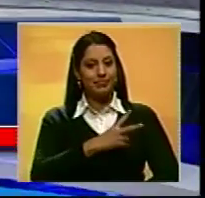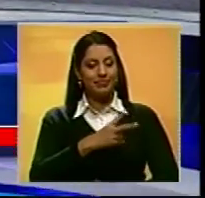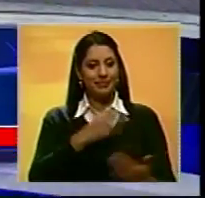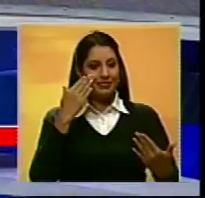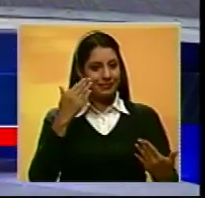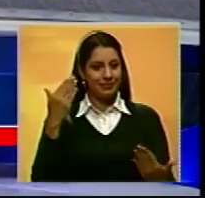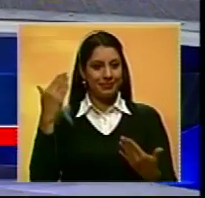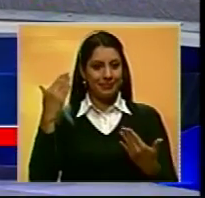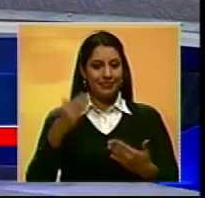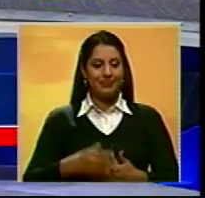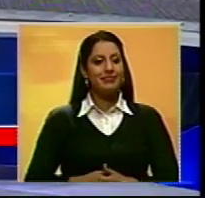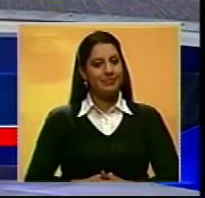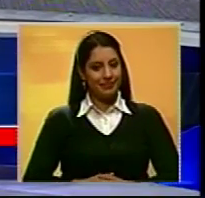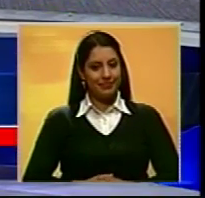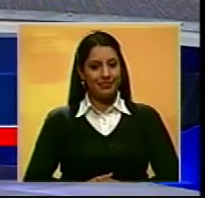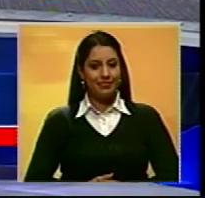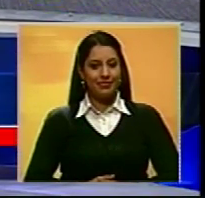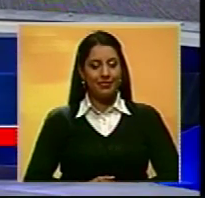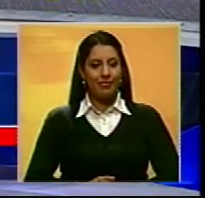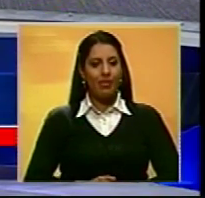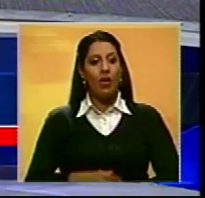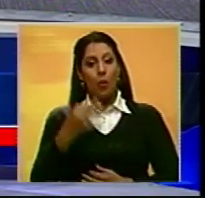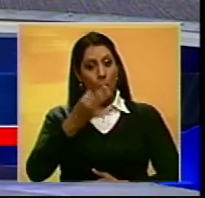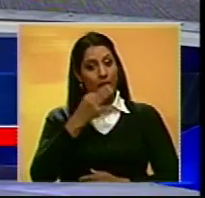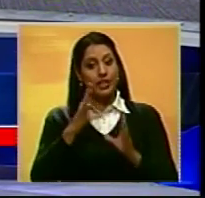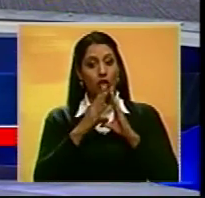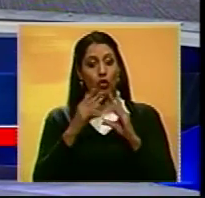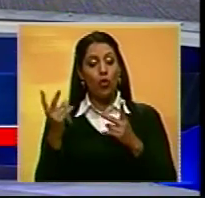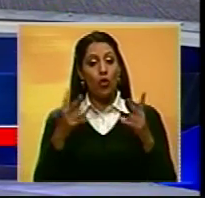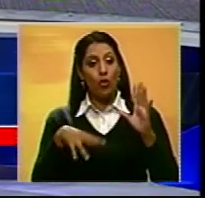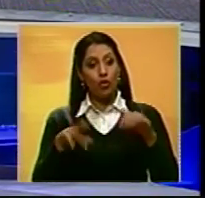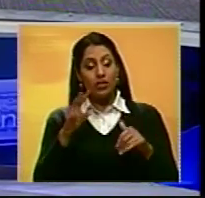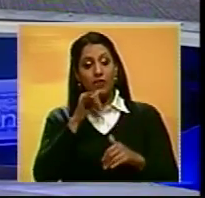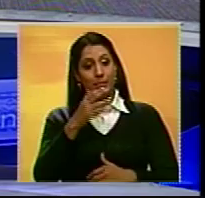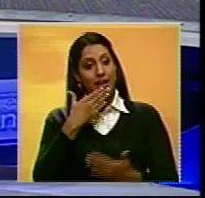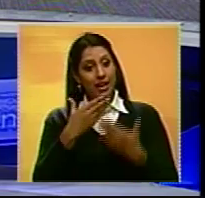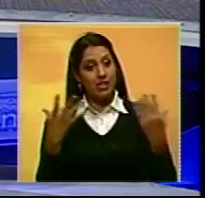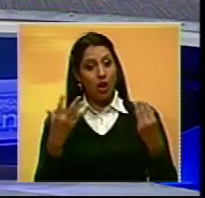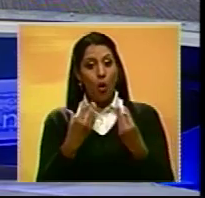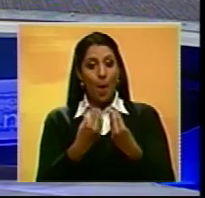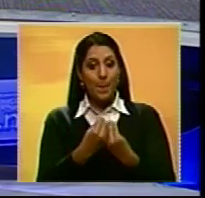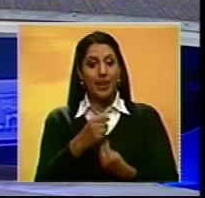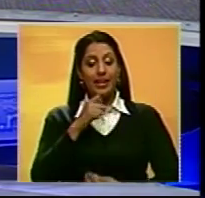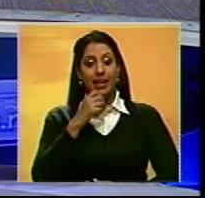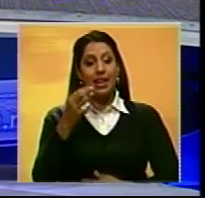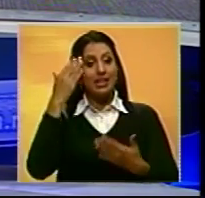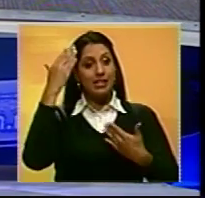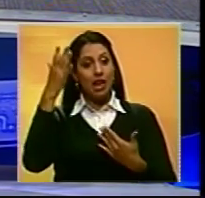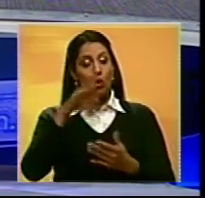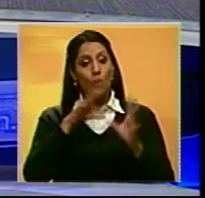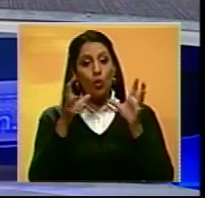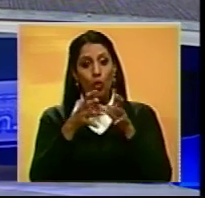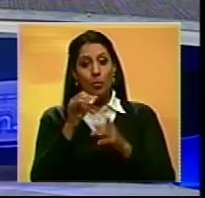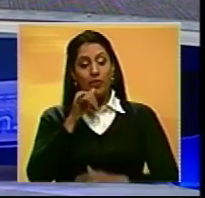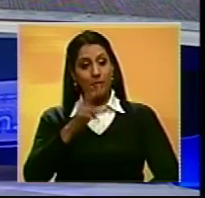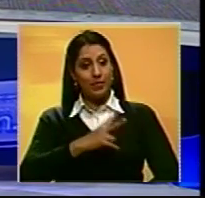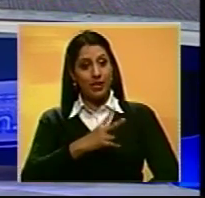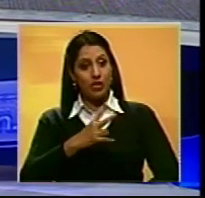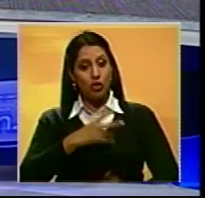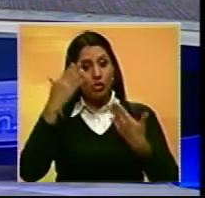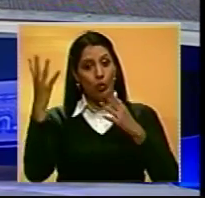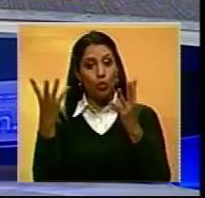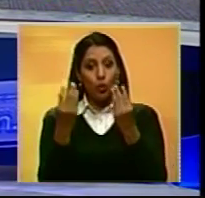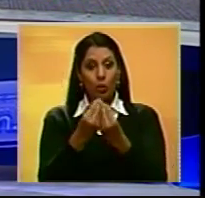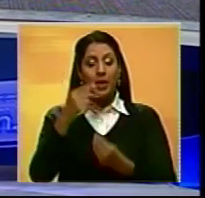emisión meridiana de su noticiero Venevisión. Muy buenas tardes tengan todos, gracias por acompañarnos. Les saludamos en nombre del equipo de Noticiero